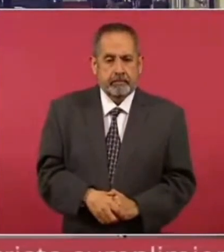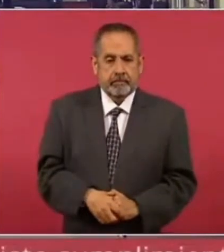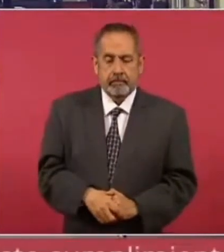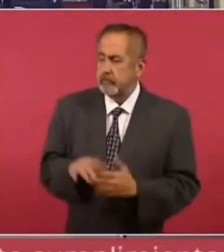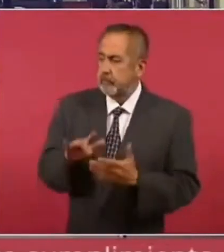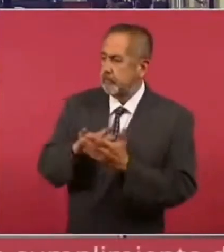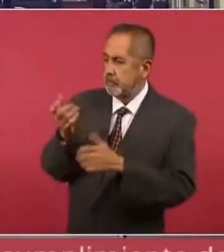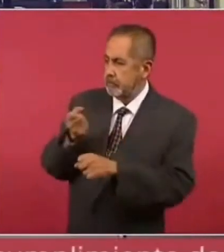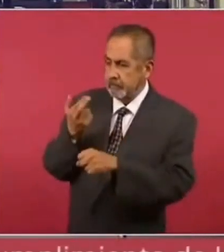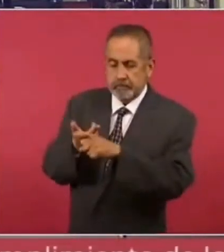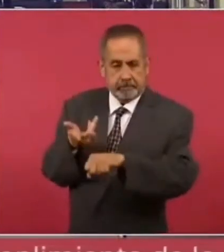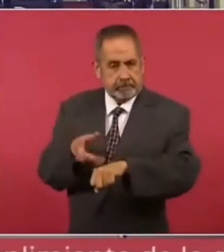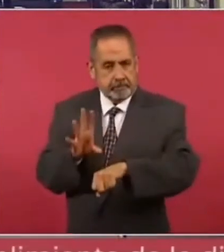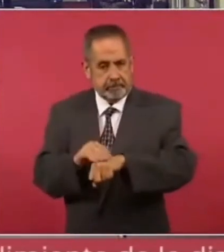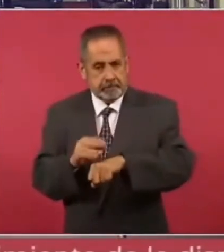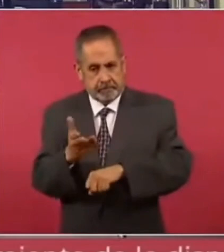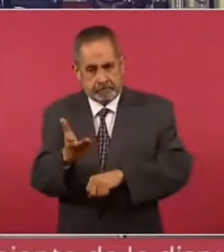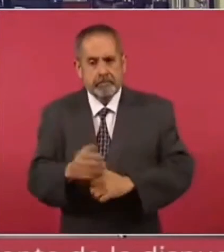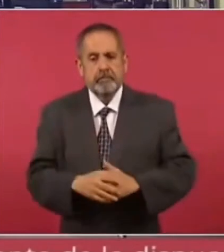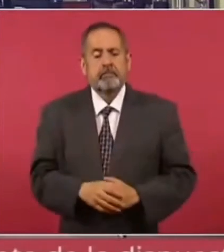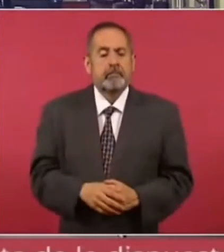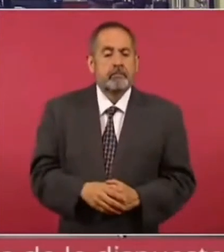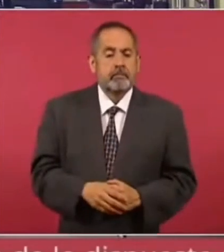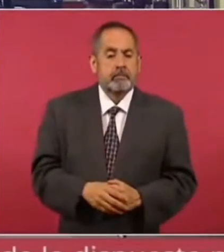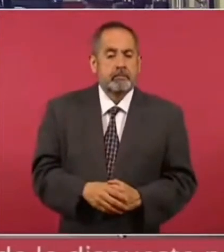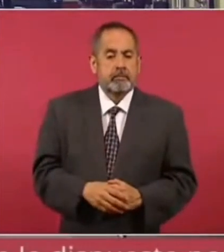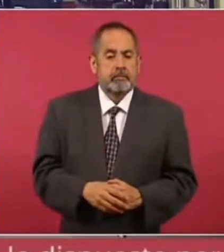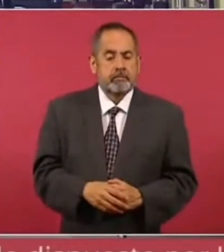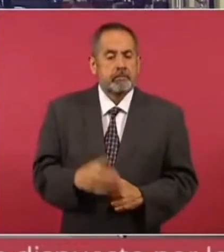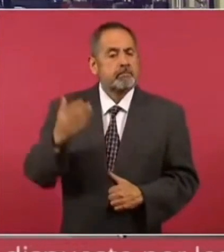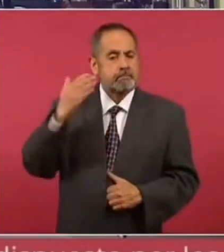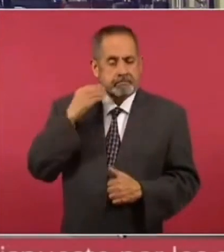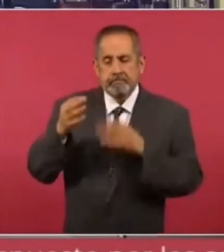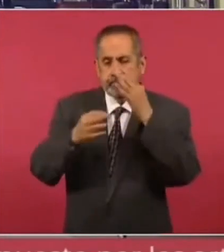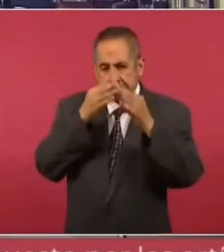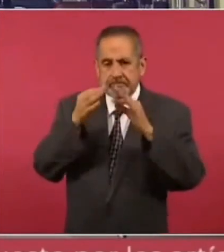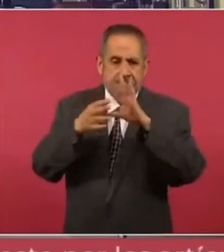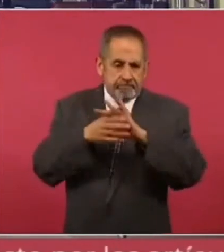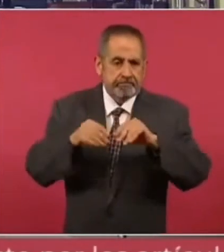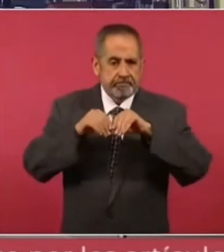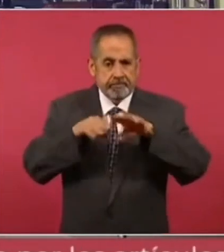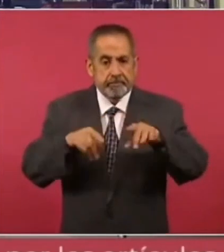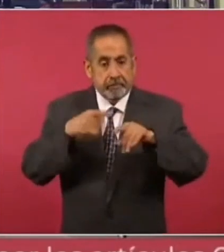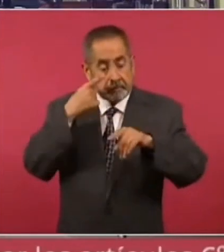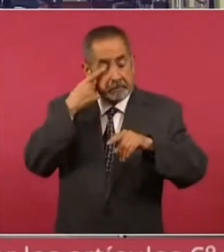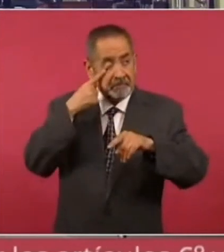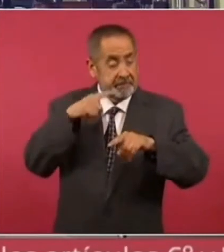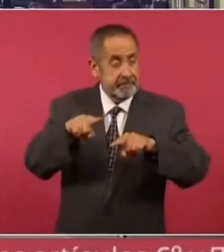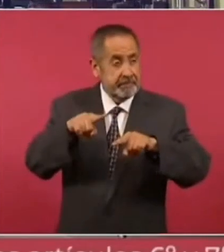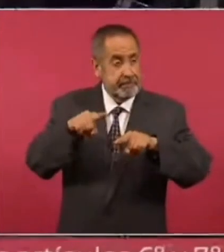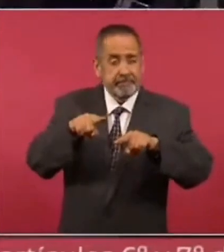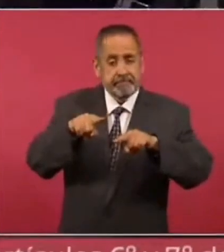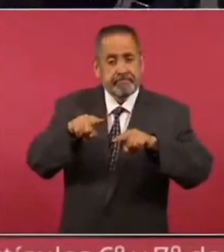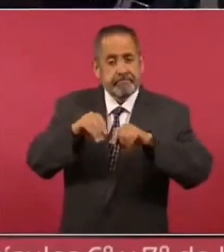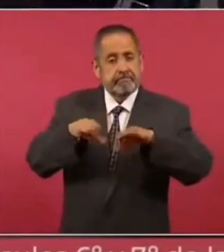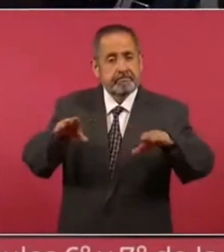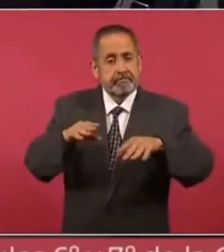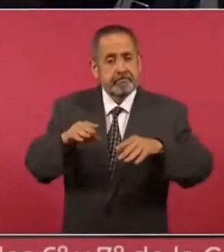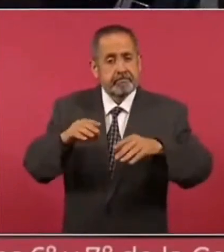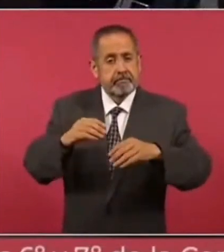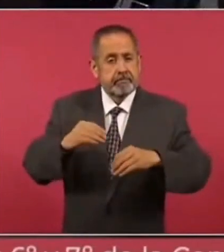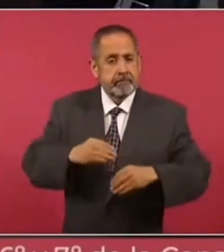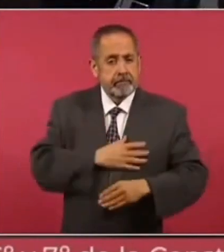Muchas gracias, secretario, con su permiso. Como hemos venido informando, el avance que ha tenido el Banco del Bienestar a lo